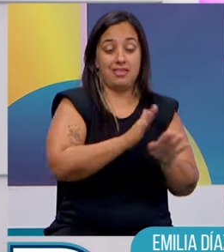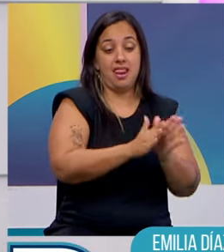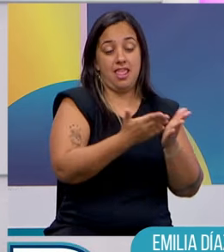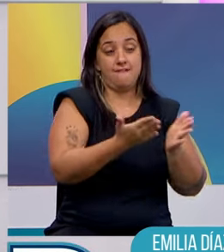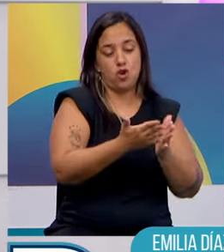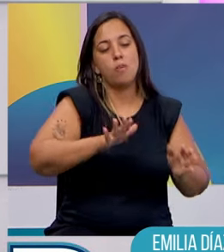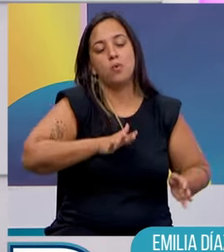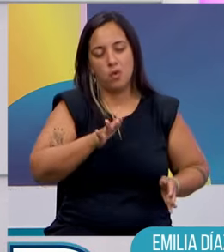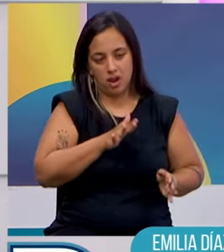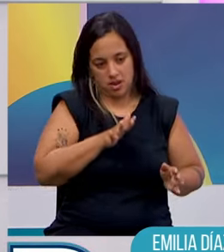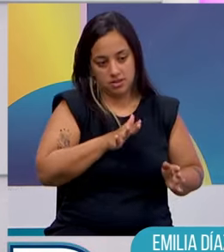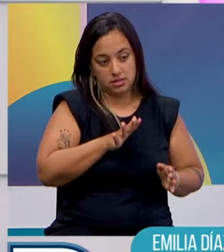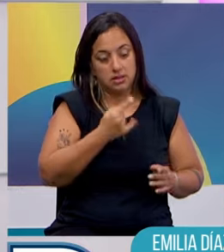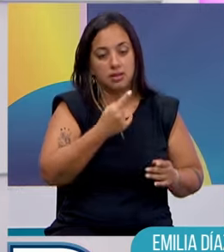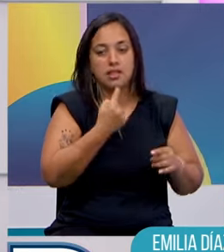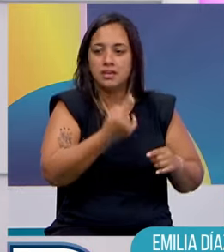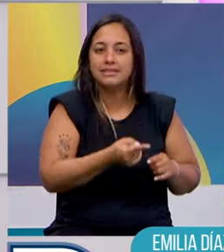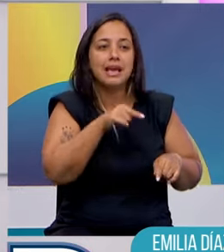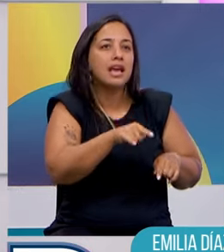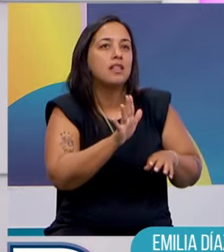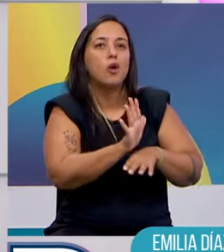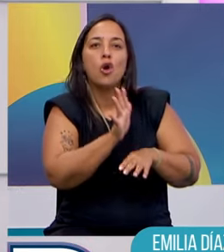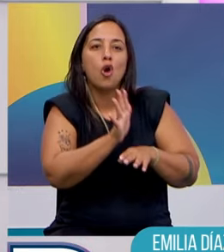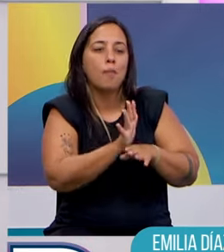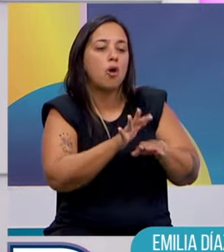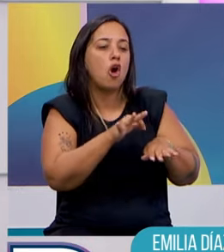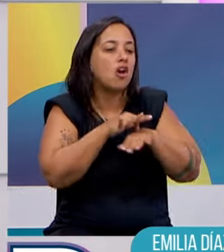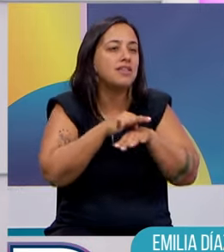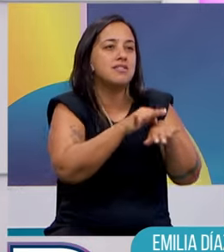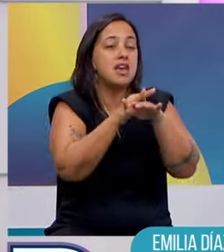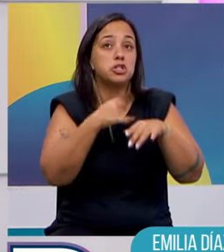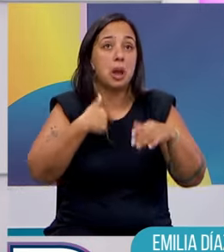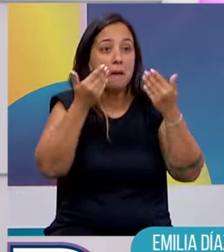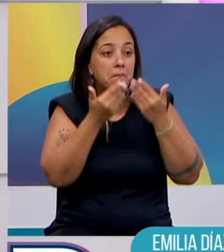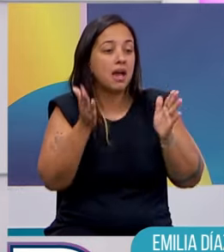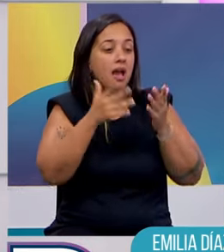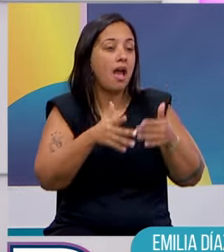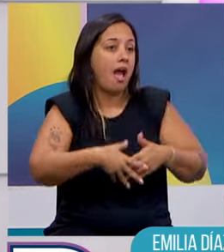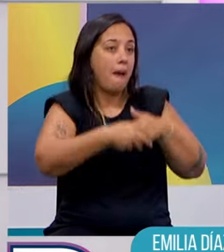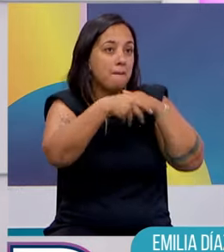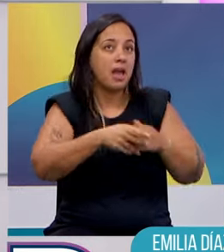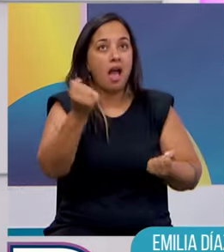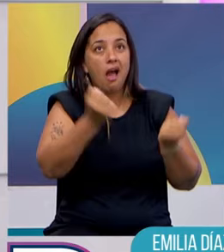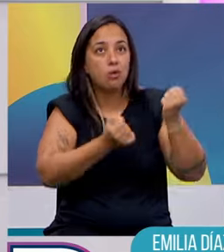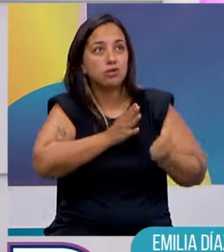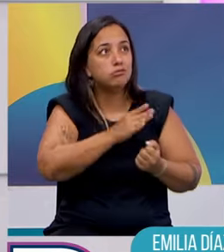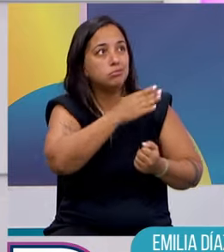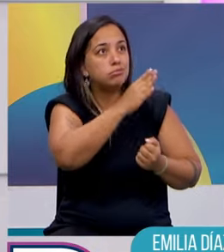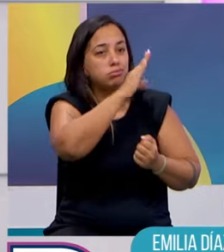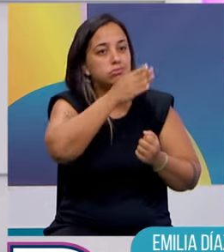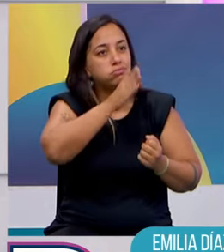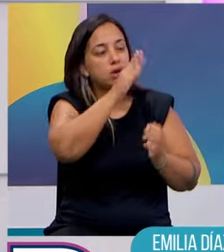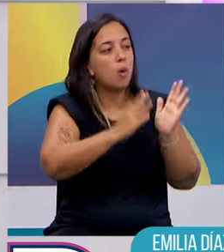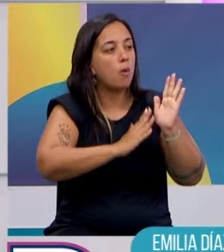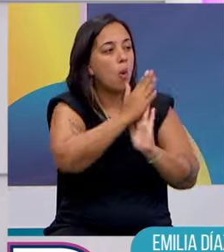todo mujeres, me dijeron, fue nuestro diario de viaje, arranqué con amigas en un auto y no paré de hacer todo el recorrido. Bueno.